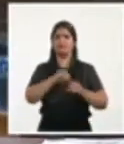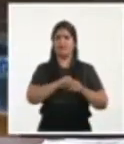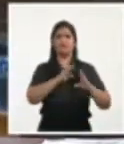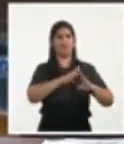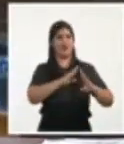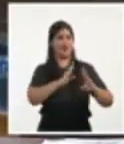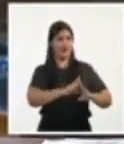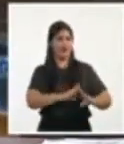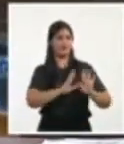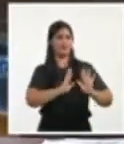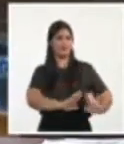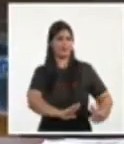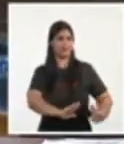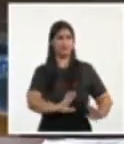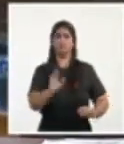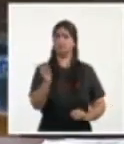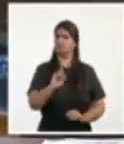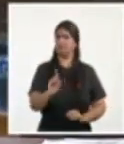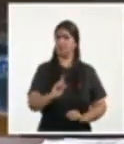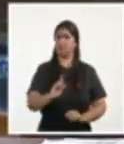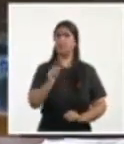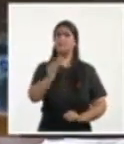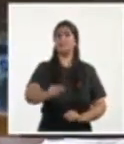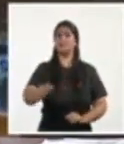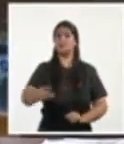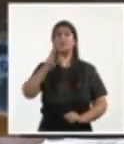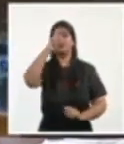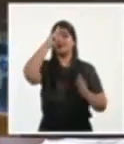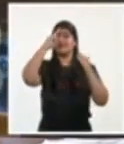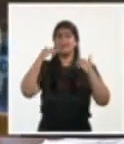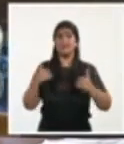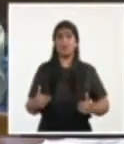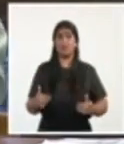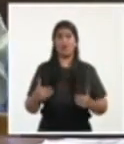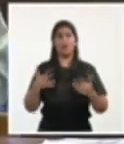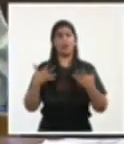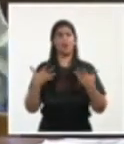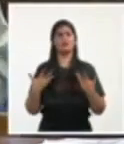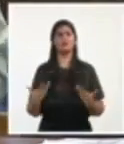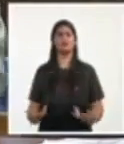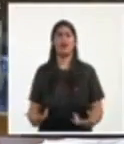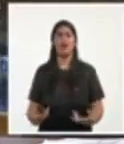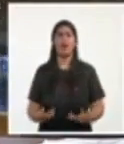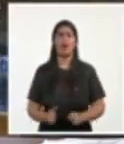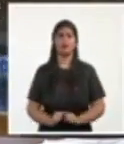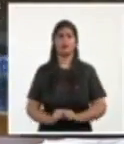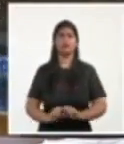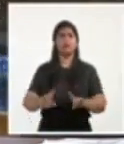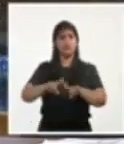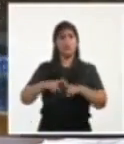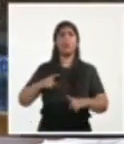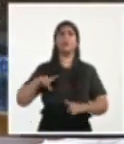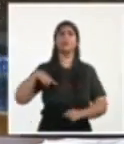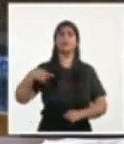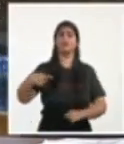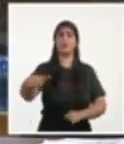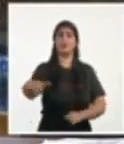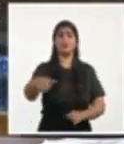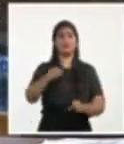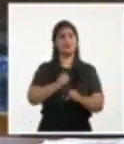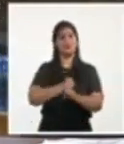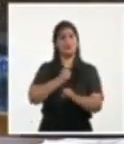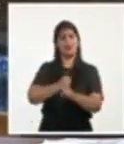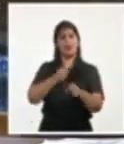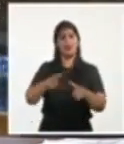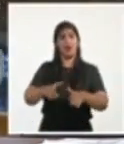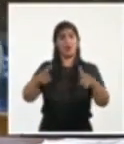lleva a un agotamiento, a la rutina durante todo este año, y en la medida que crecen los casos también se estresa, se complica